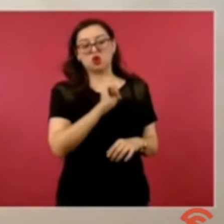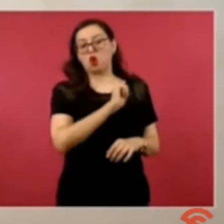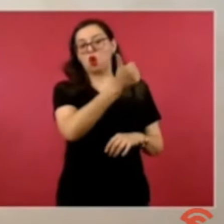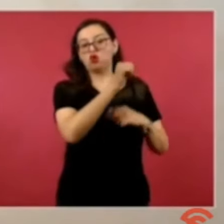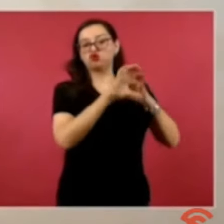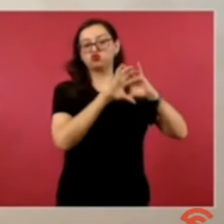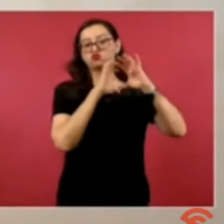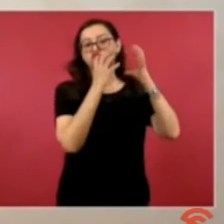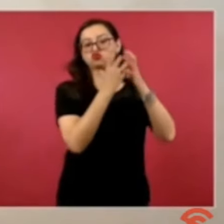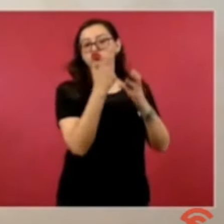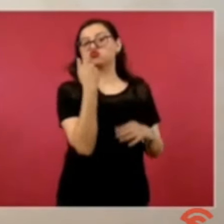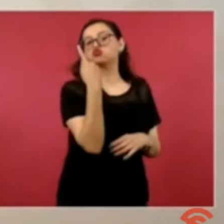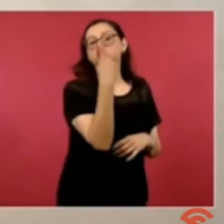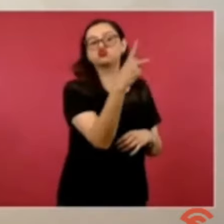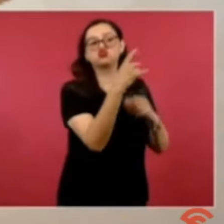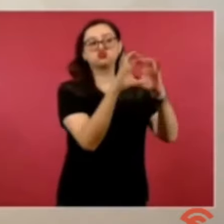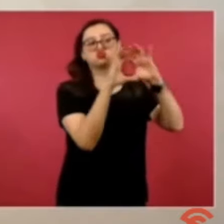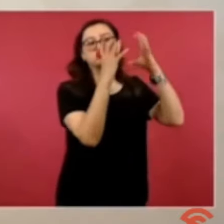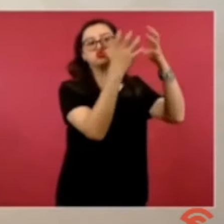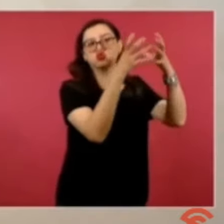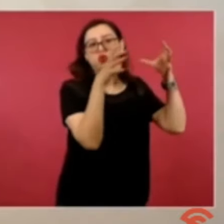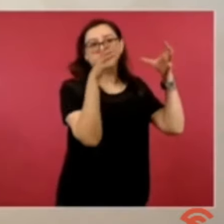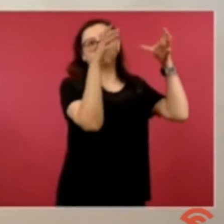y están en la idea de que el pueblo no existe